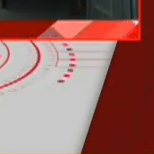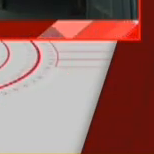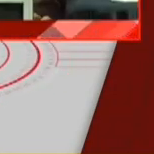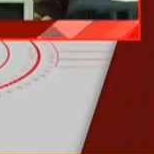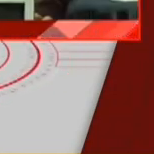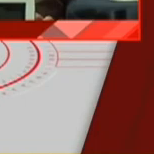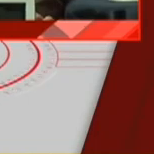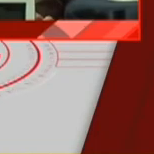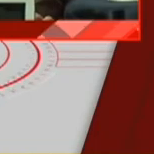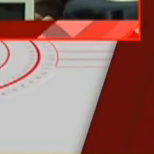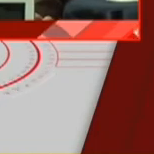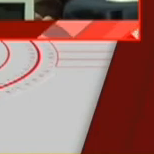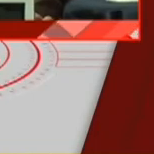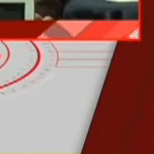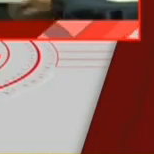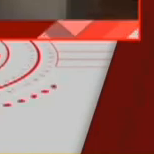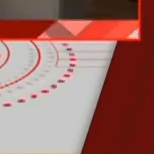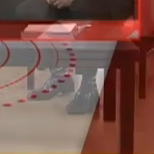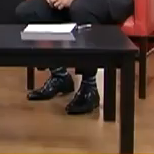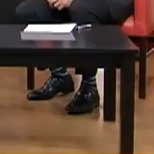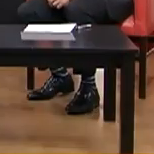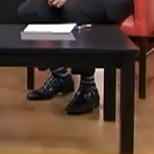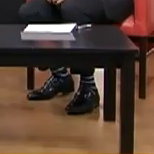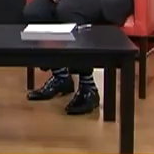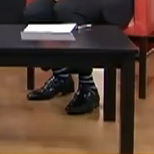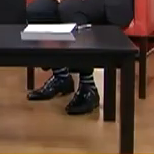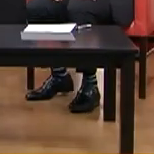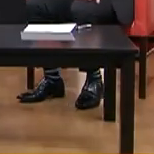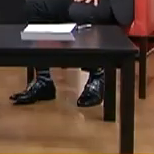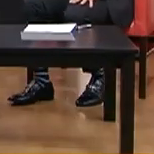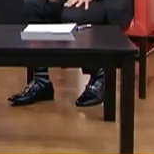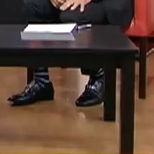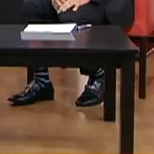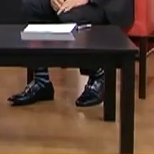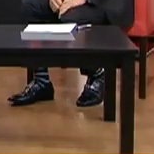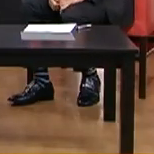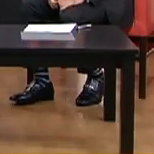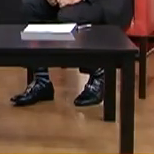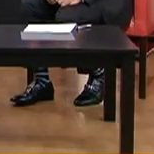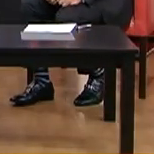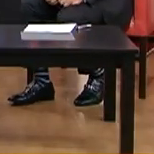hay que garantizar su financiamiento. Claro. Sin duda, un gran